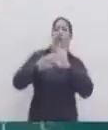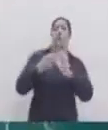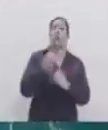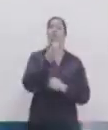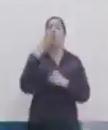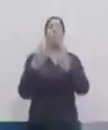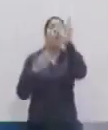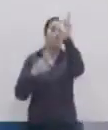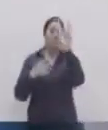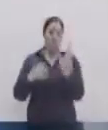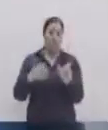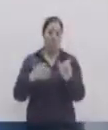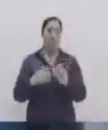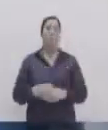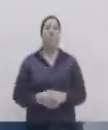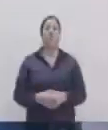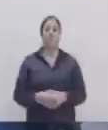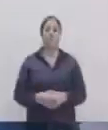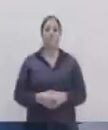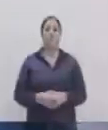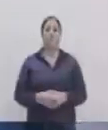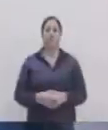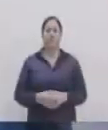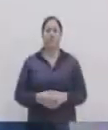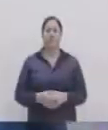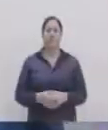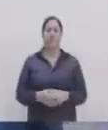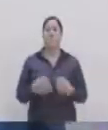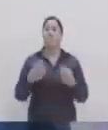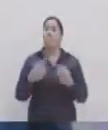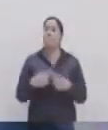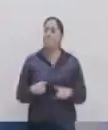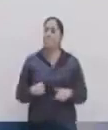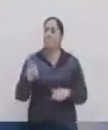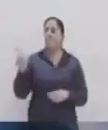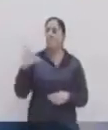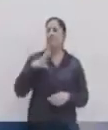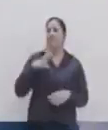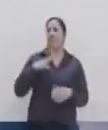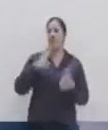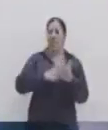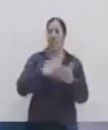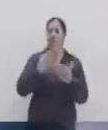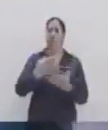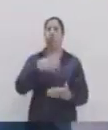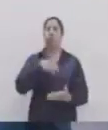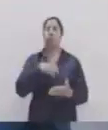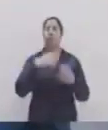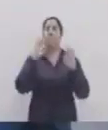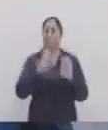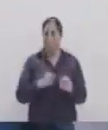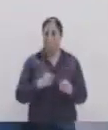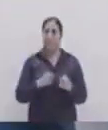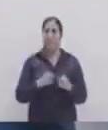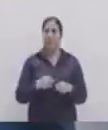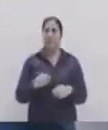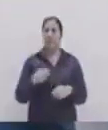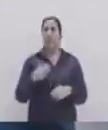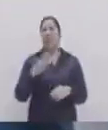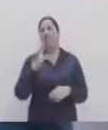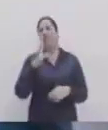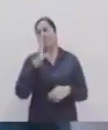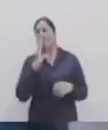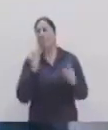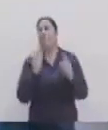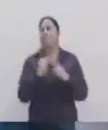columna. ¿Verdad? Sí. Hay algunos autores que dan este tipo de estructura como algo fijo, pero no es